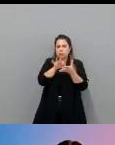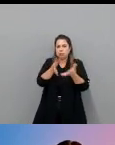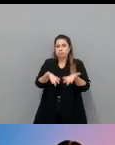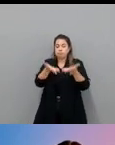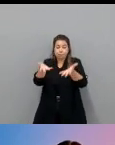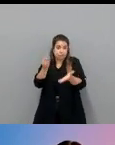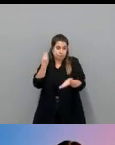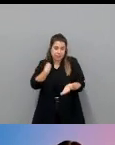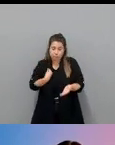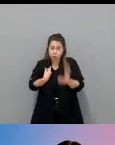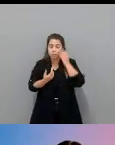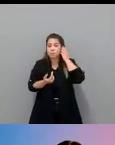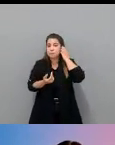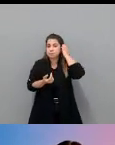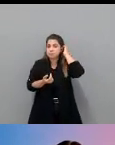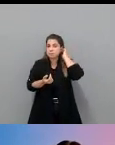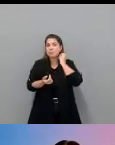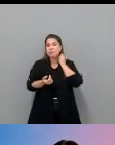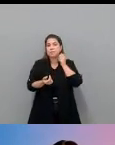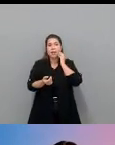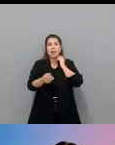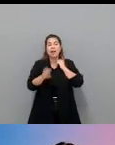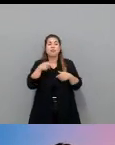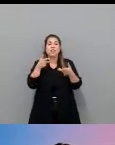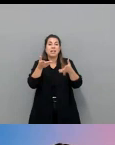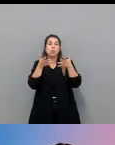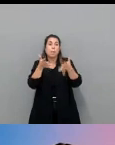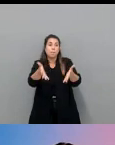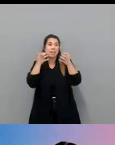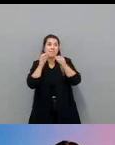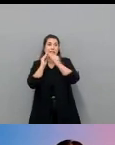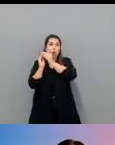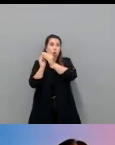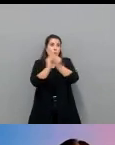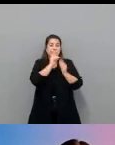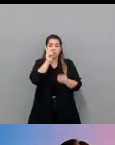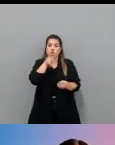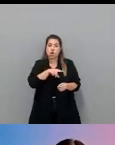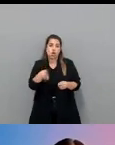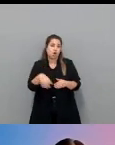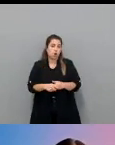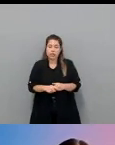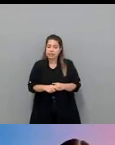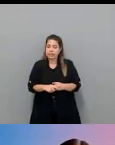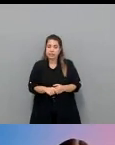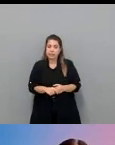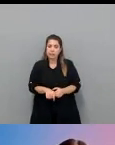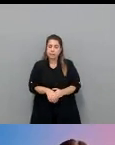siendo un beneficio que no es universal para todo el territorio.